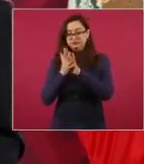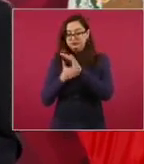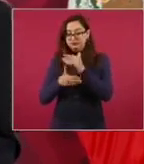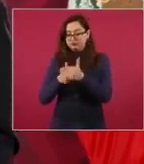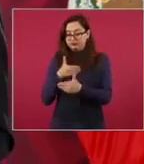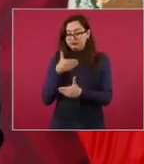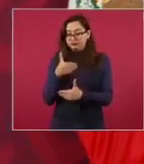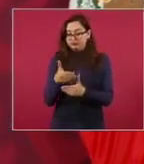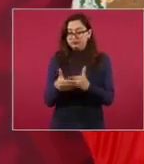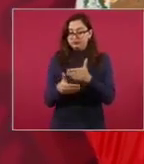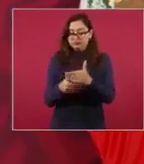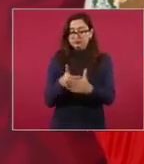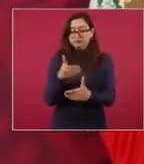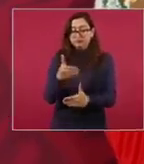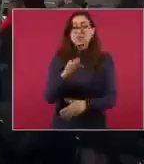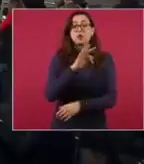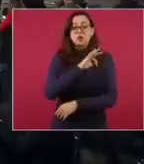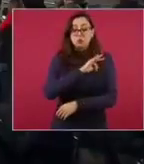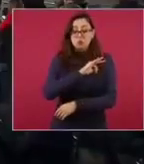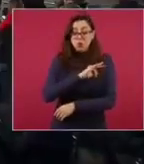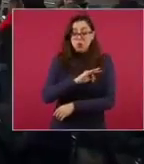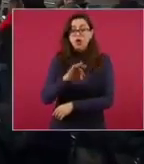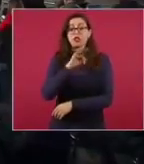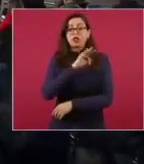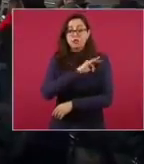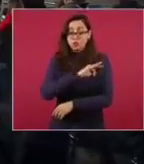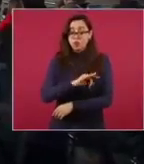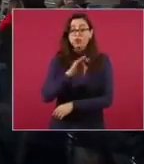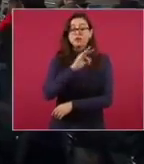solo se puede avanzar